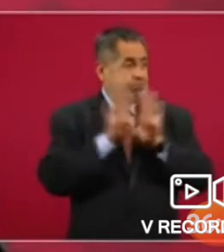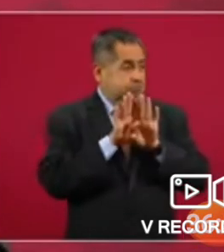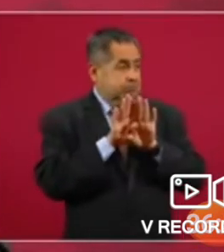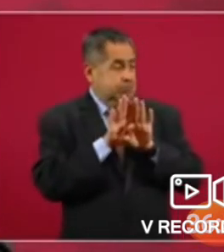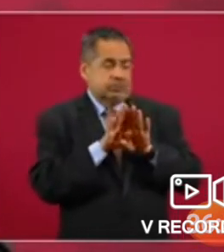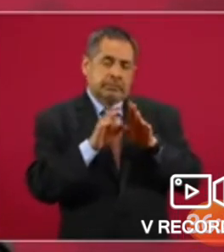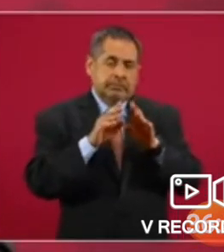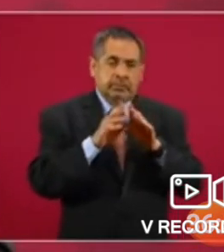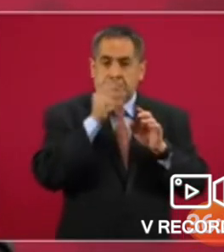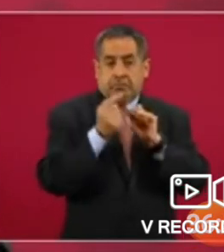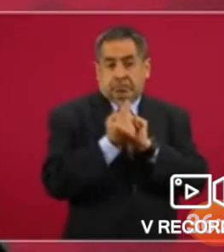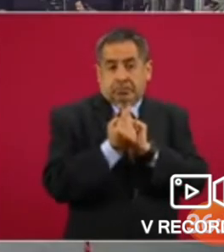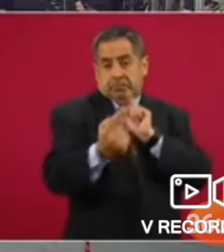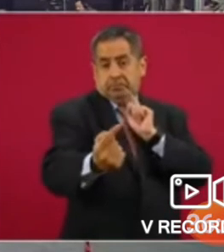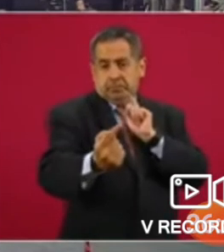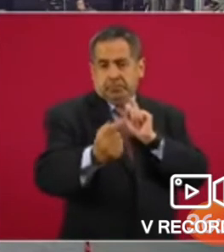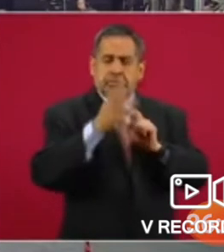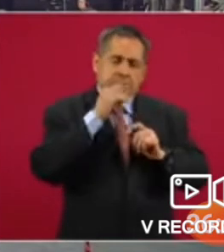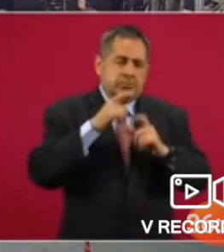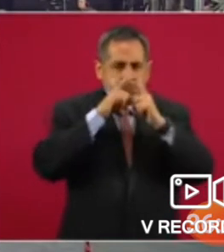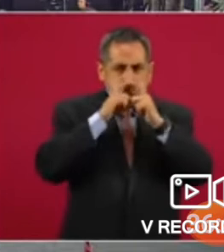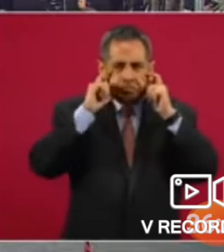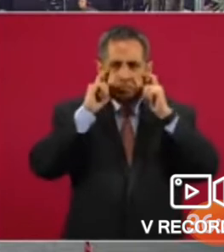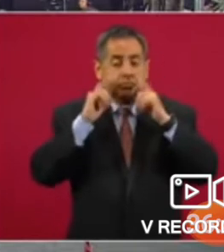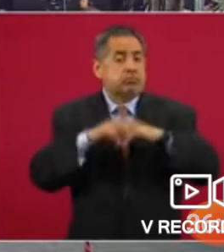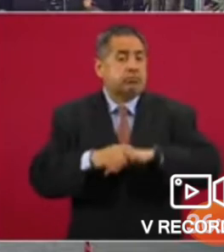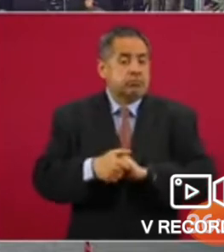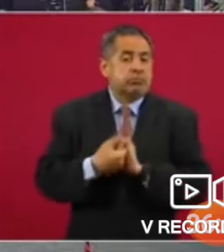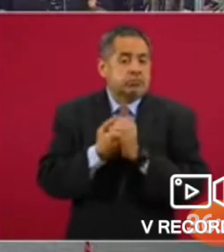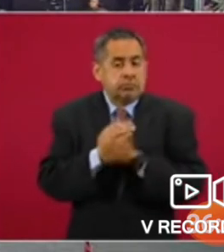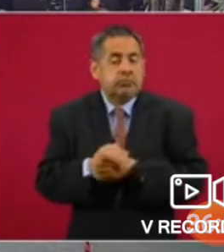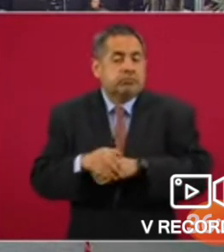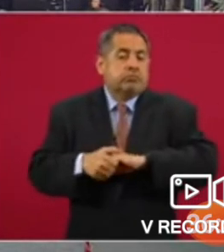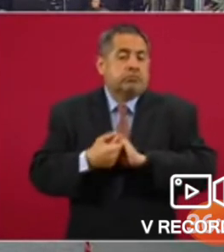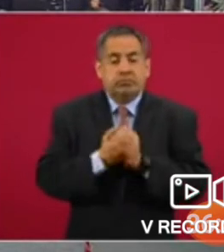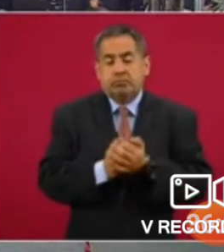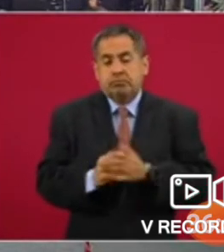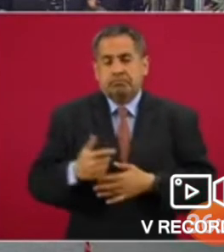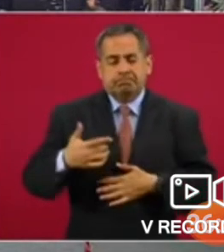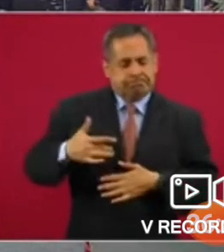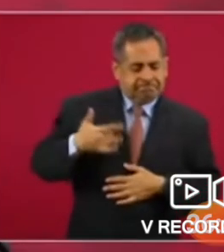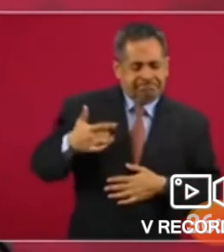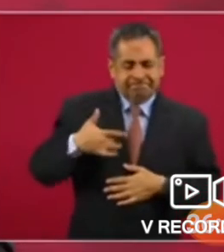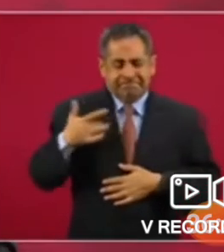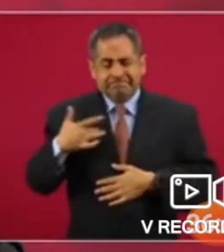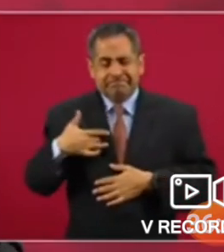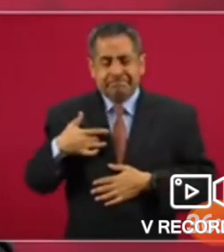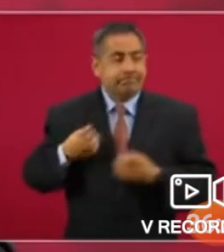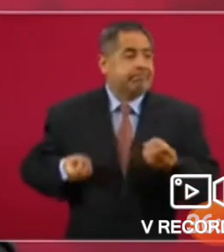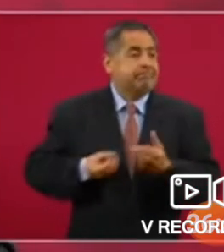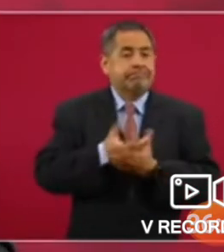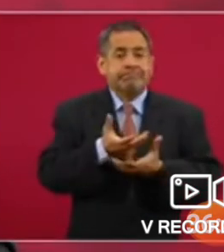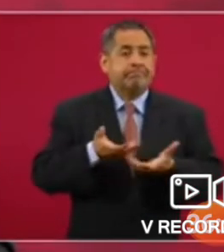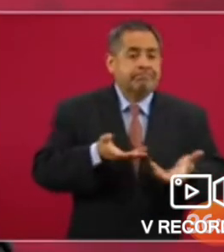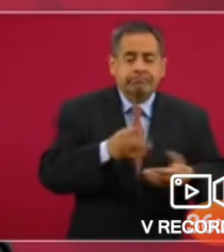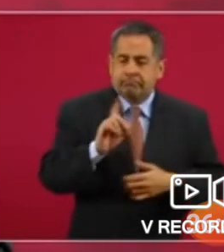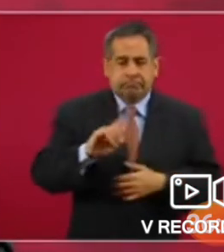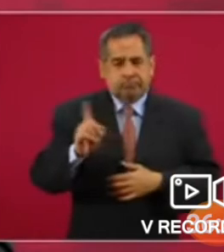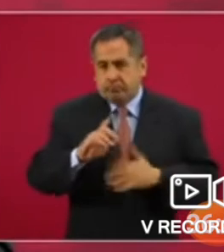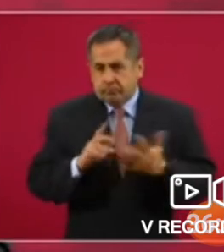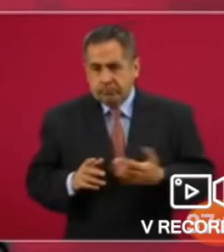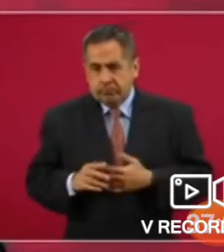es posible mantener la sana distancia, lavarnos las manos. Si tenemos síntomas, no salir a la vía pública, excepto